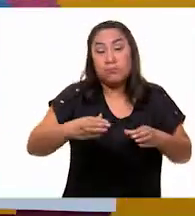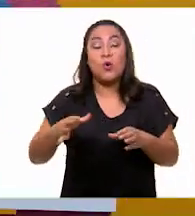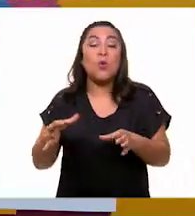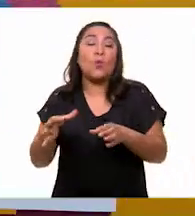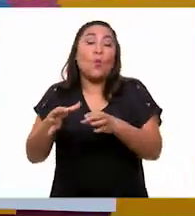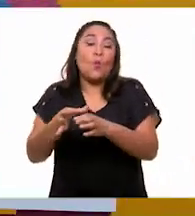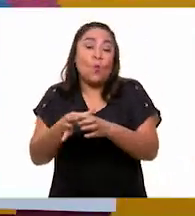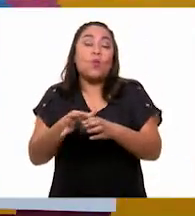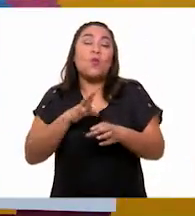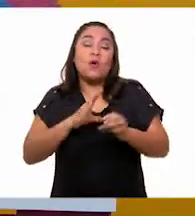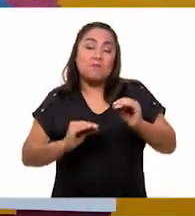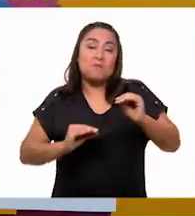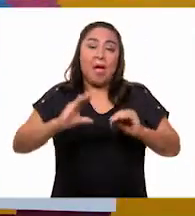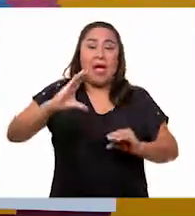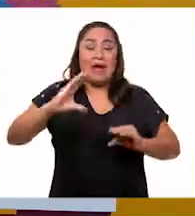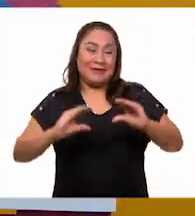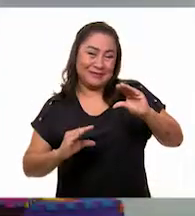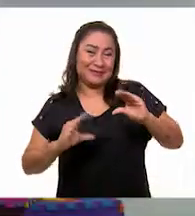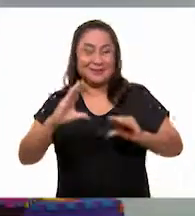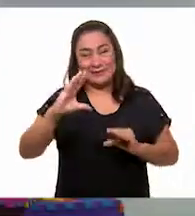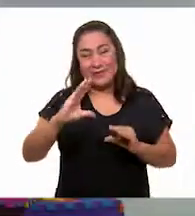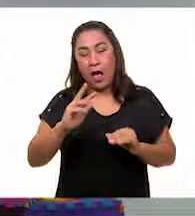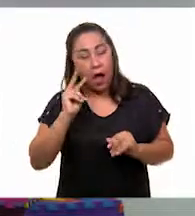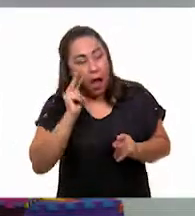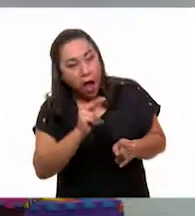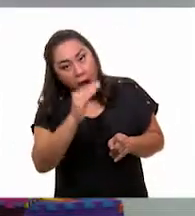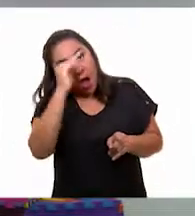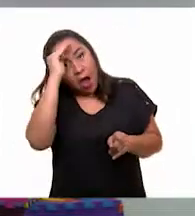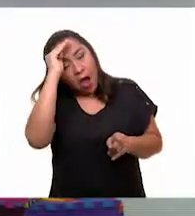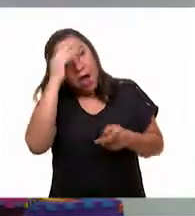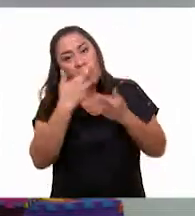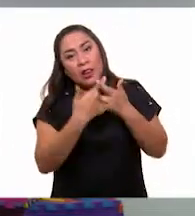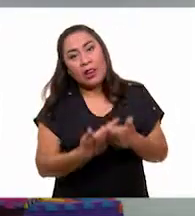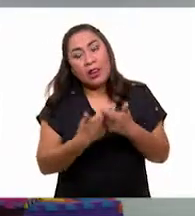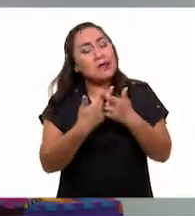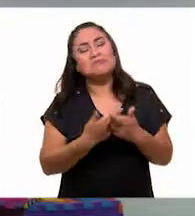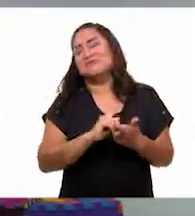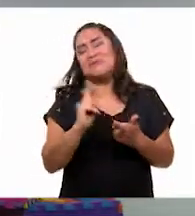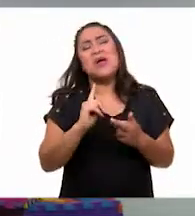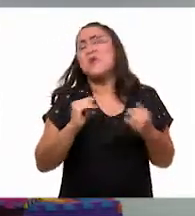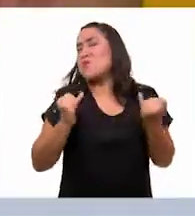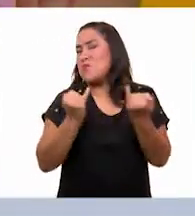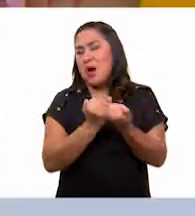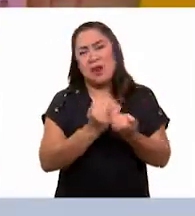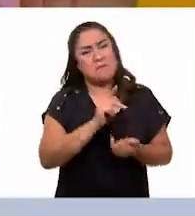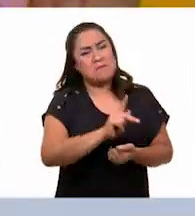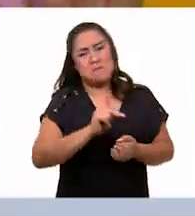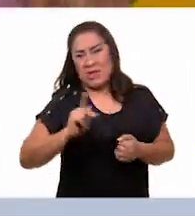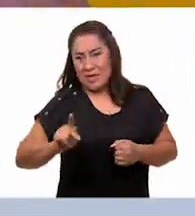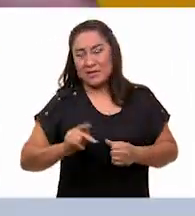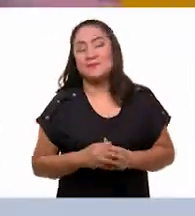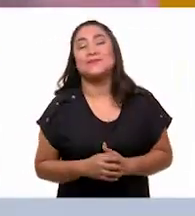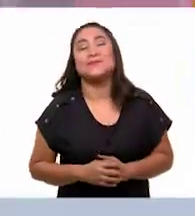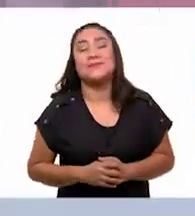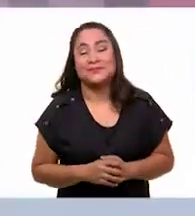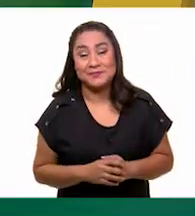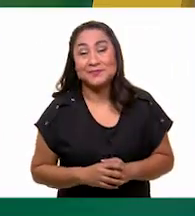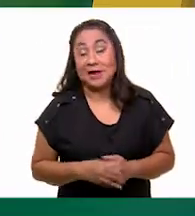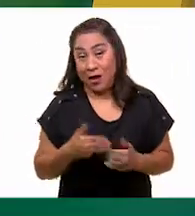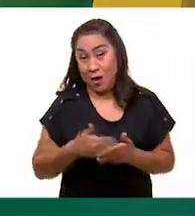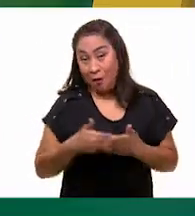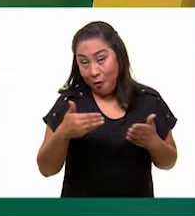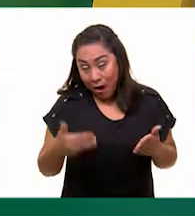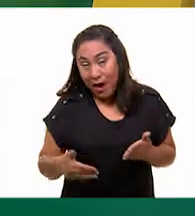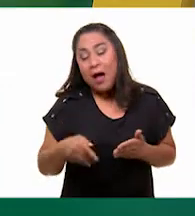diferente. Se distribuye diferente. Y pareciera que tiene más una que otra, pero no, tiene la misma cantidad. Así es. Y bueno, con esto